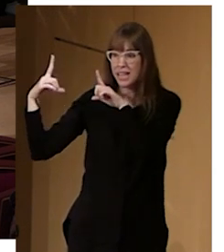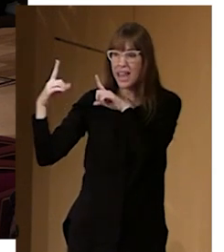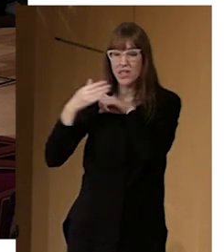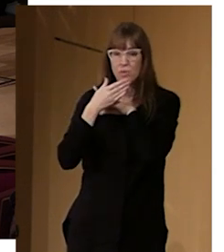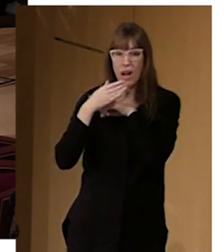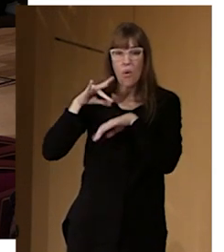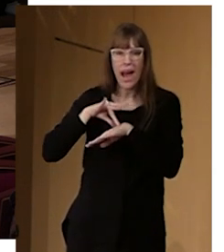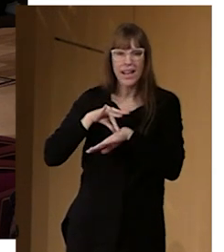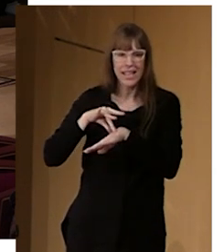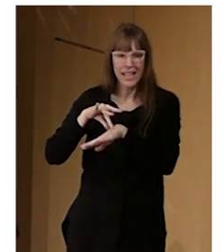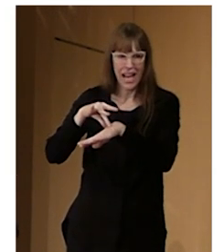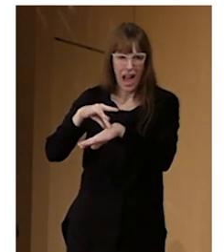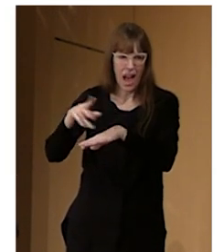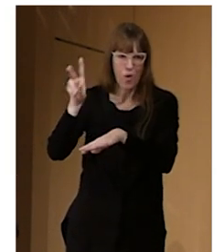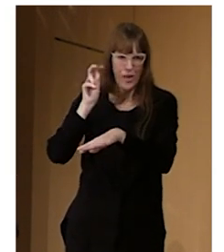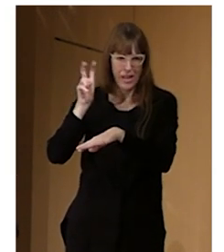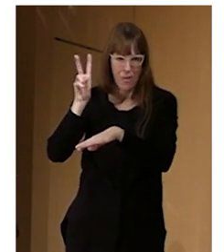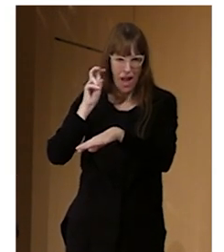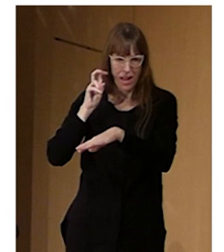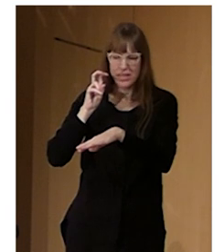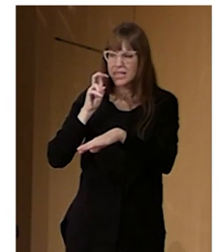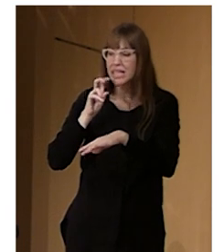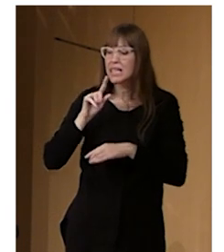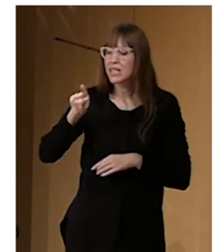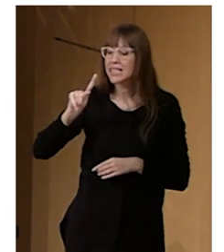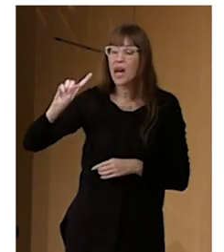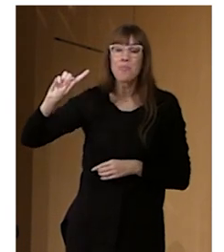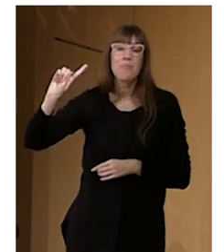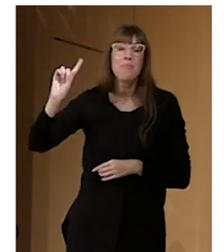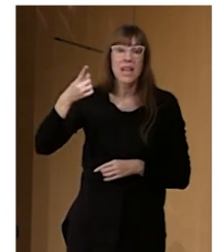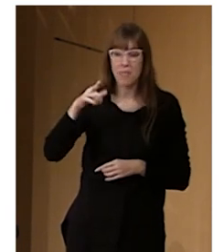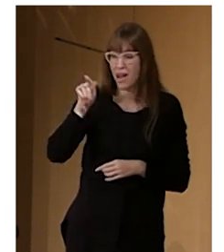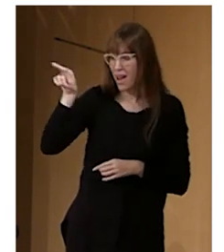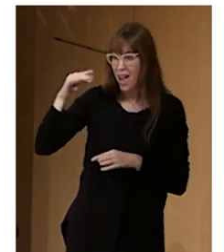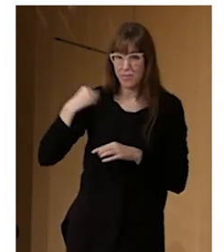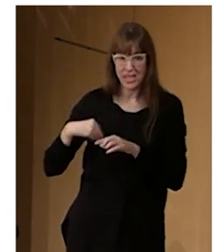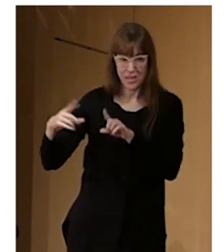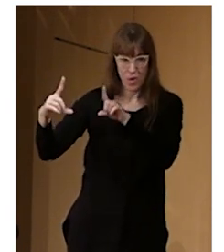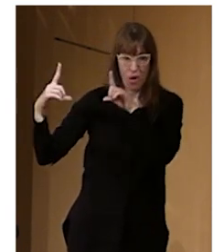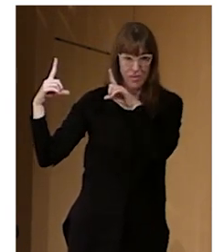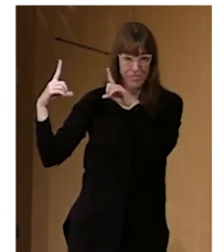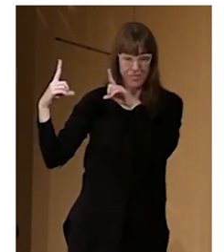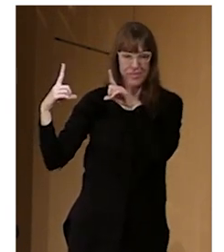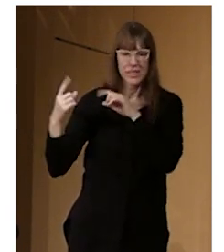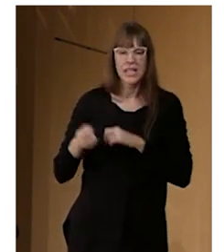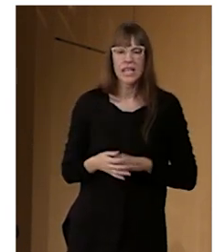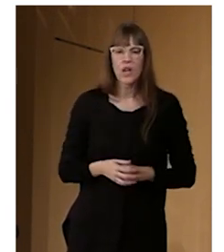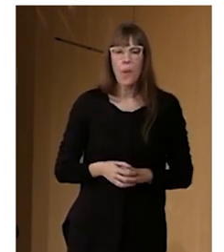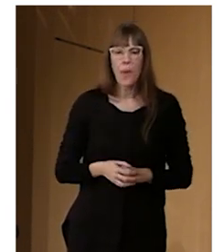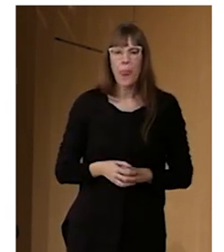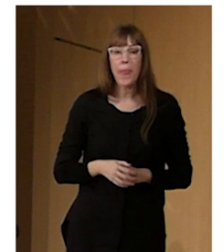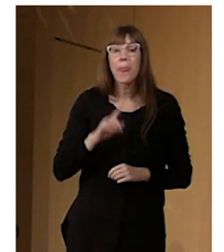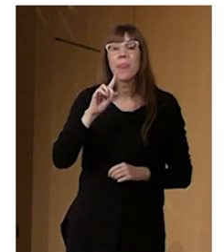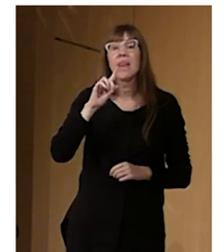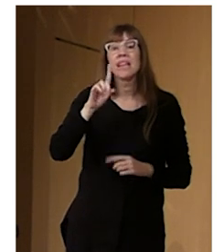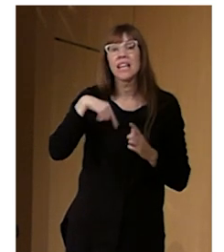nunca darle aquí podéis ver Esta es la primera parte la imagen que pertenece a la primera parte ahora ahora hablaremos de Sofía